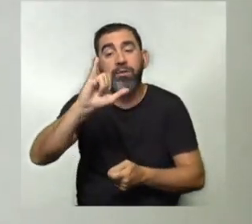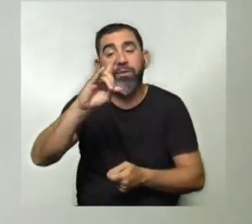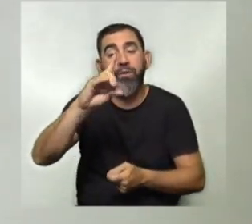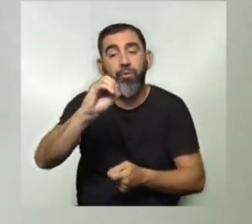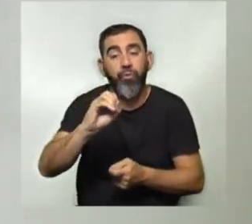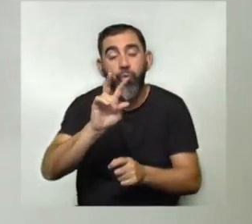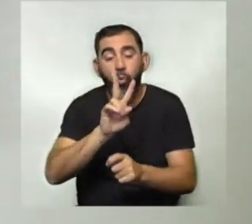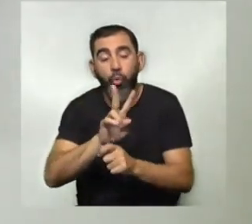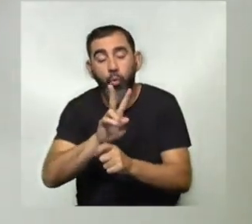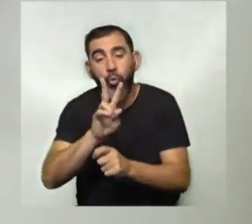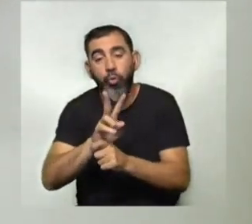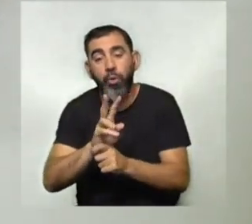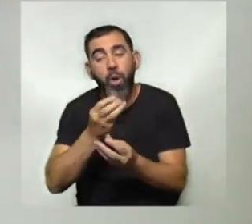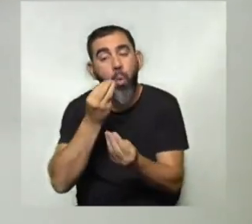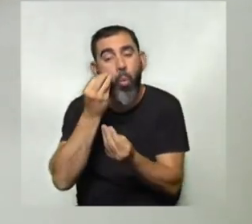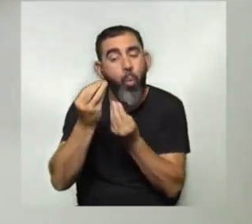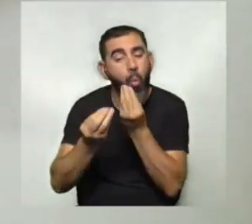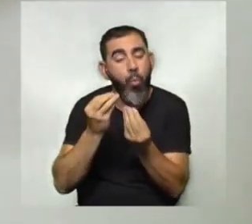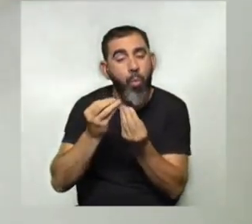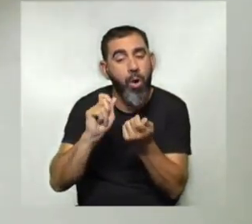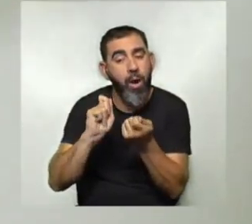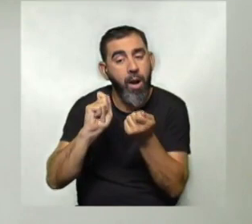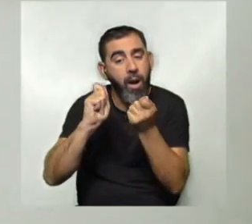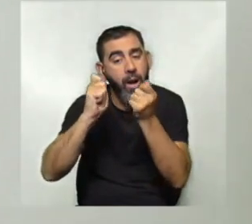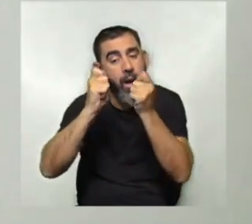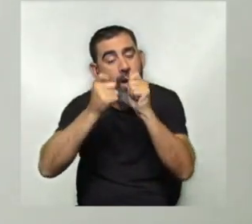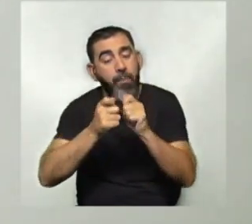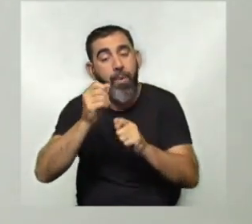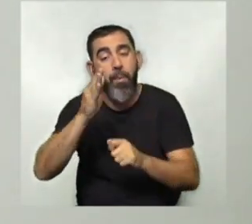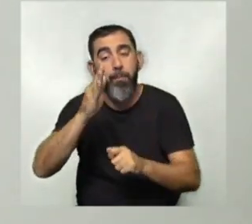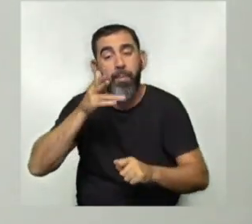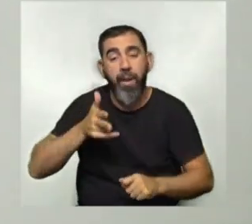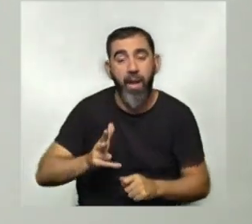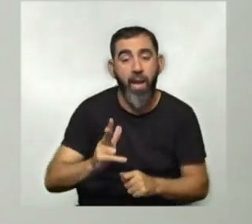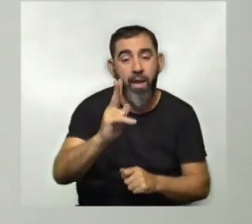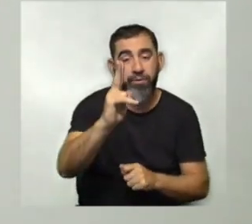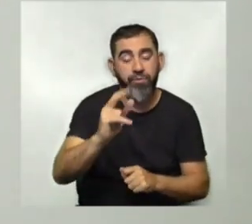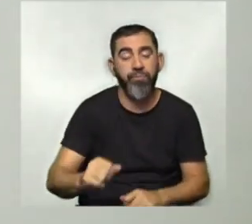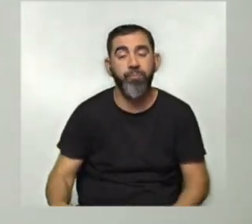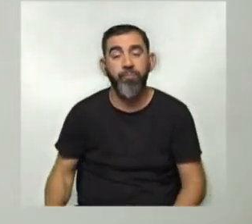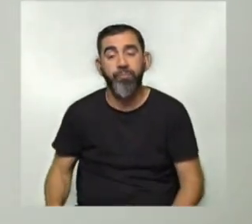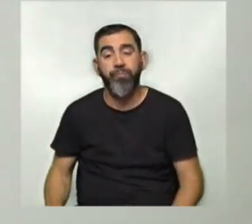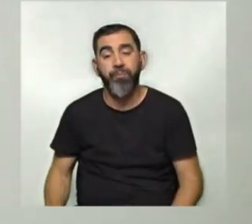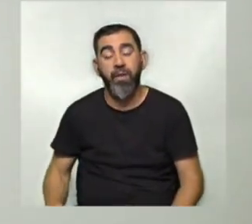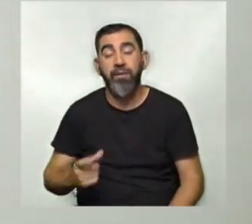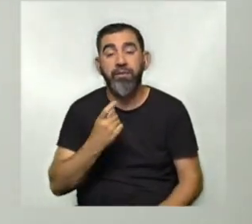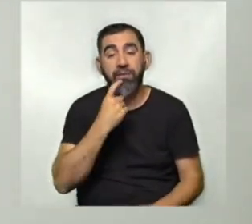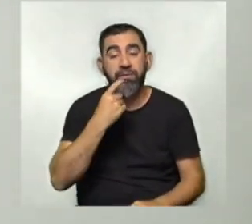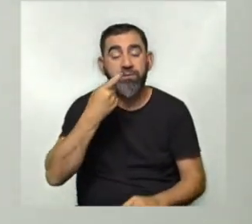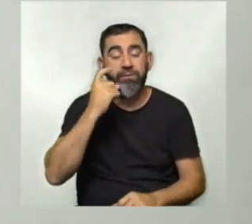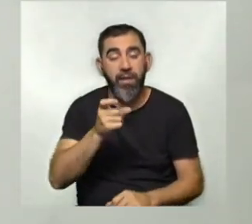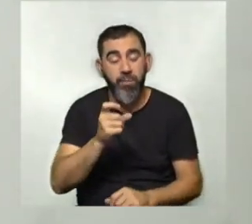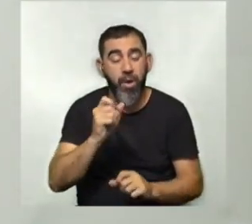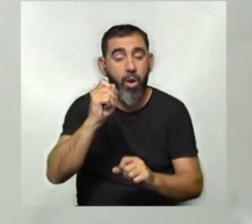va midiendo cómo va variando el pH de la saliva analizada, tanto de la saliva en reposo como